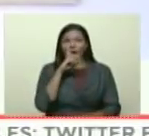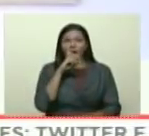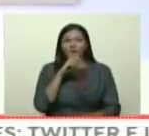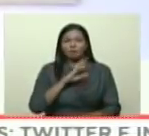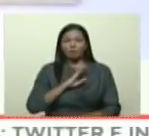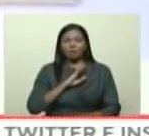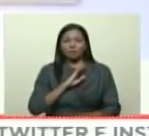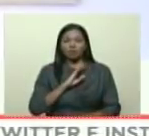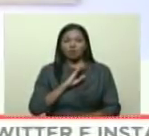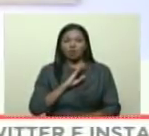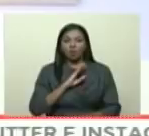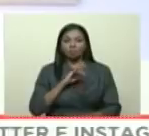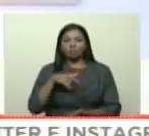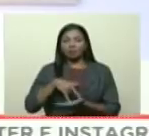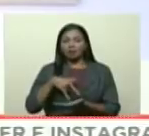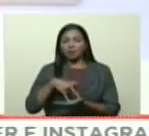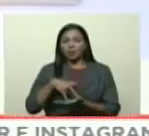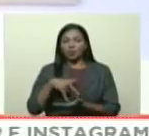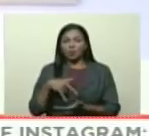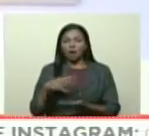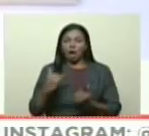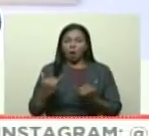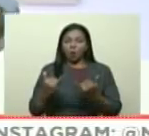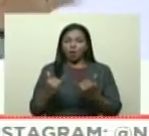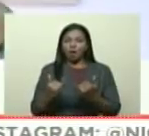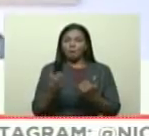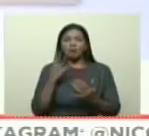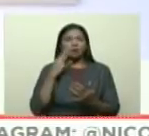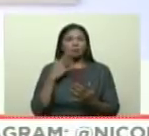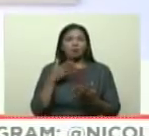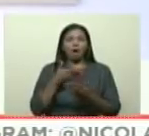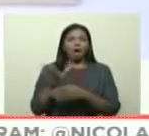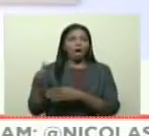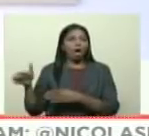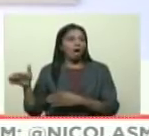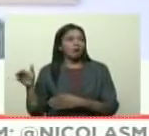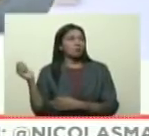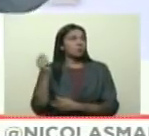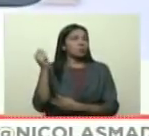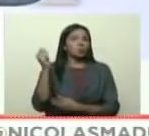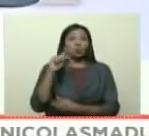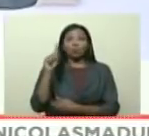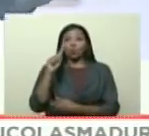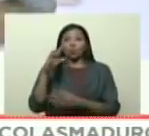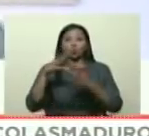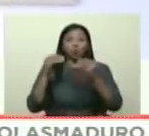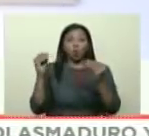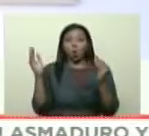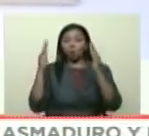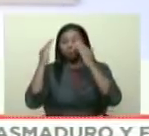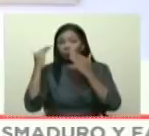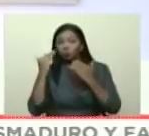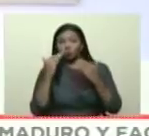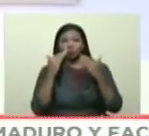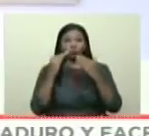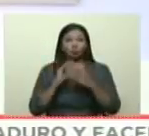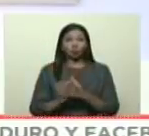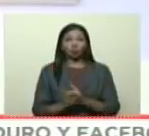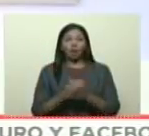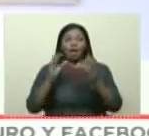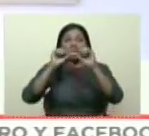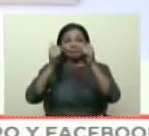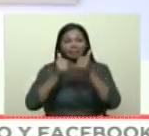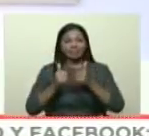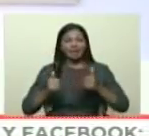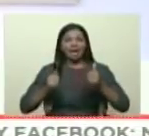de Carabobo. No puede pasar como algo más. Todos, todos, todos. En el arte, en el